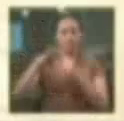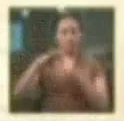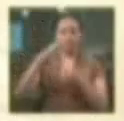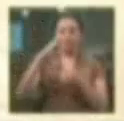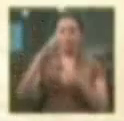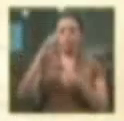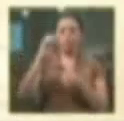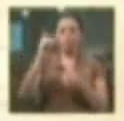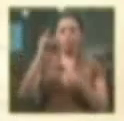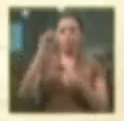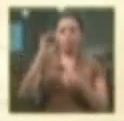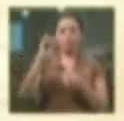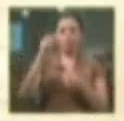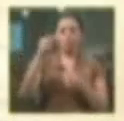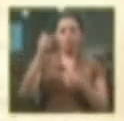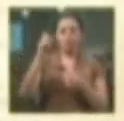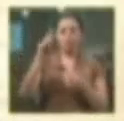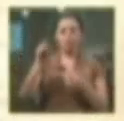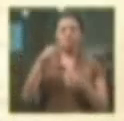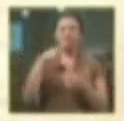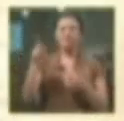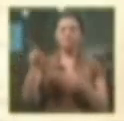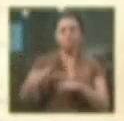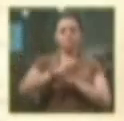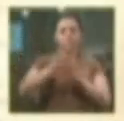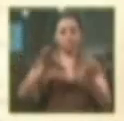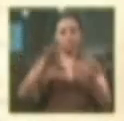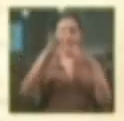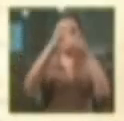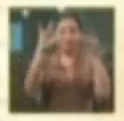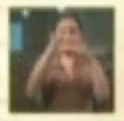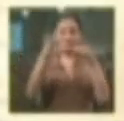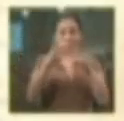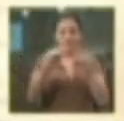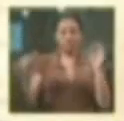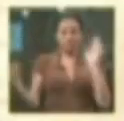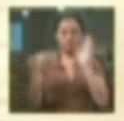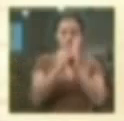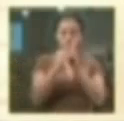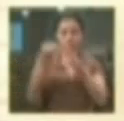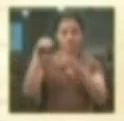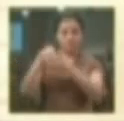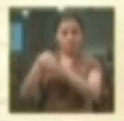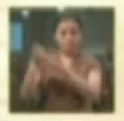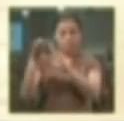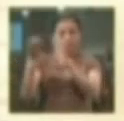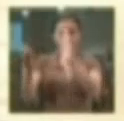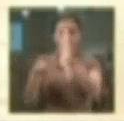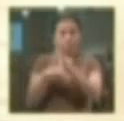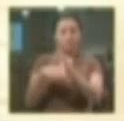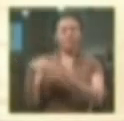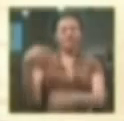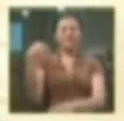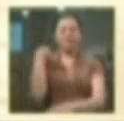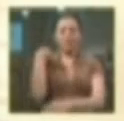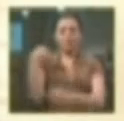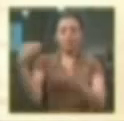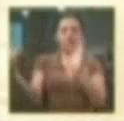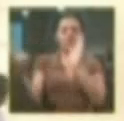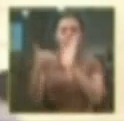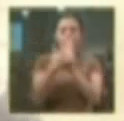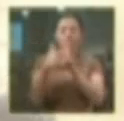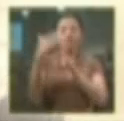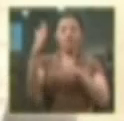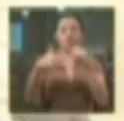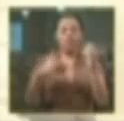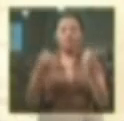Rodríguez, lo que deberíamos quedar es que ya sea que el texto se incorpore o no a la Constitución, tiene que quedar que